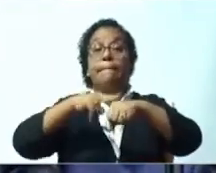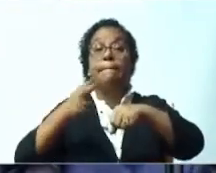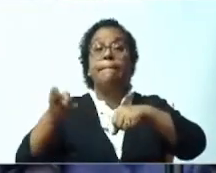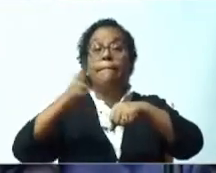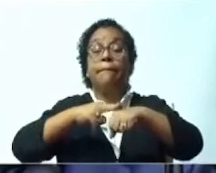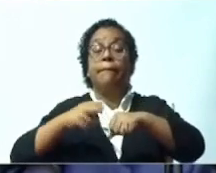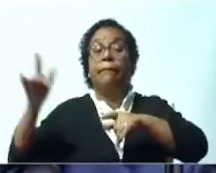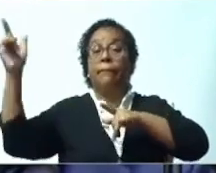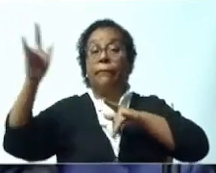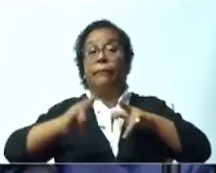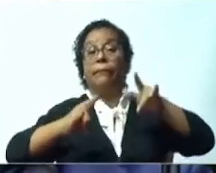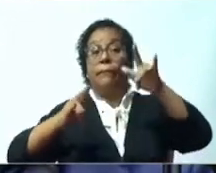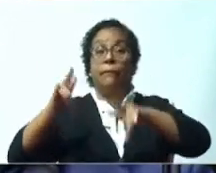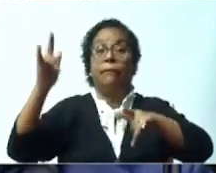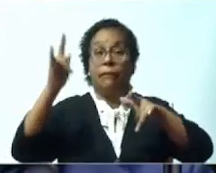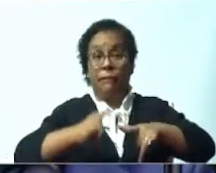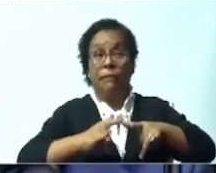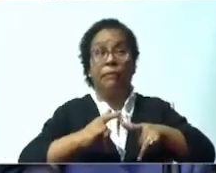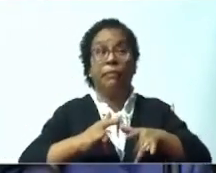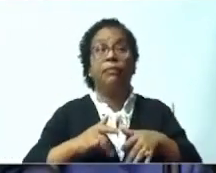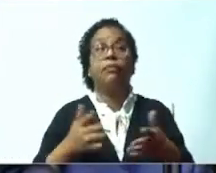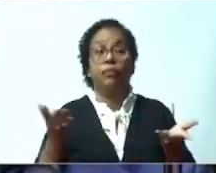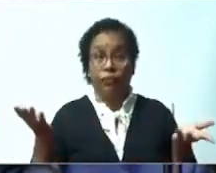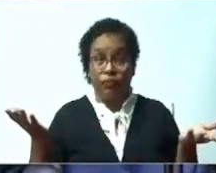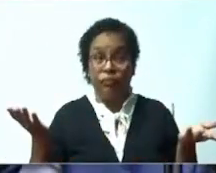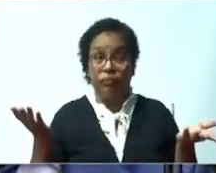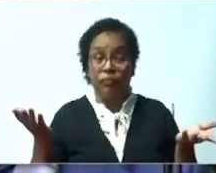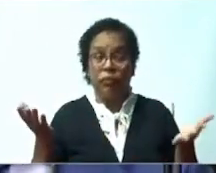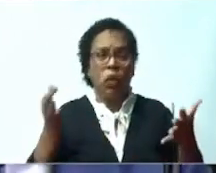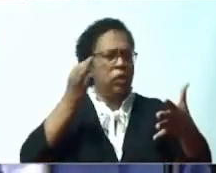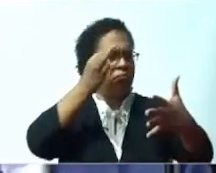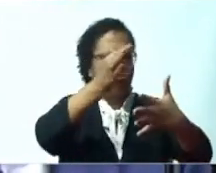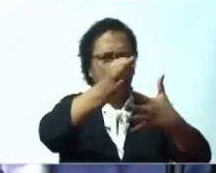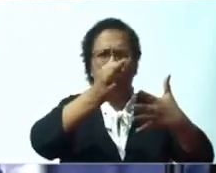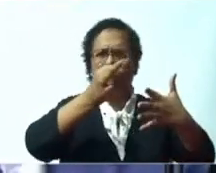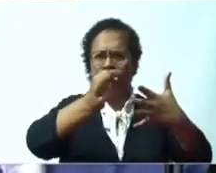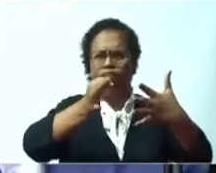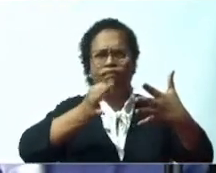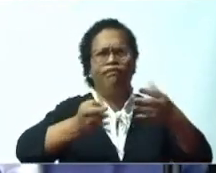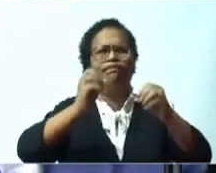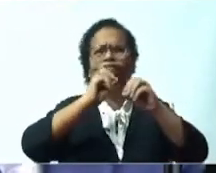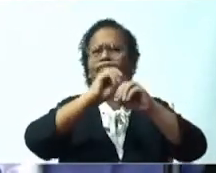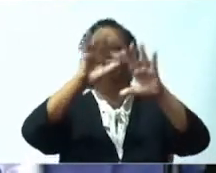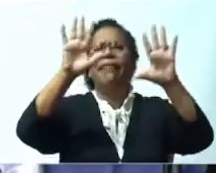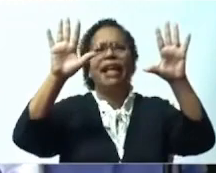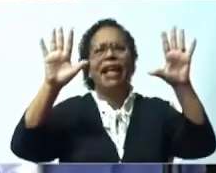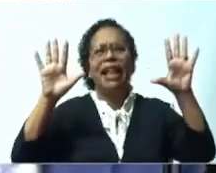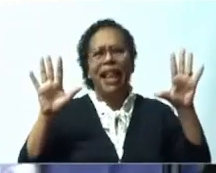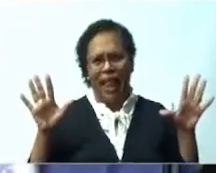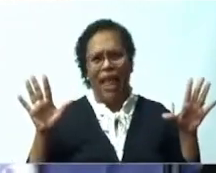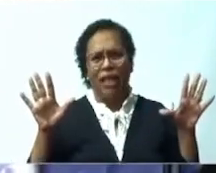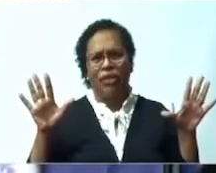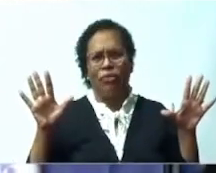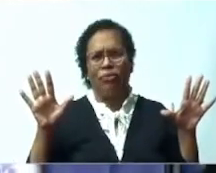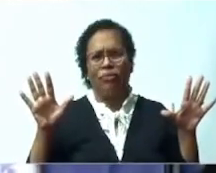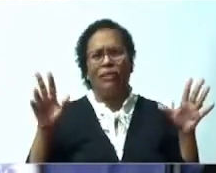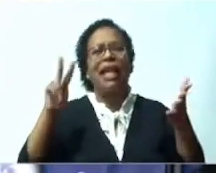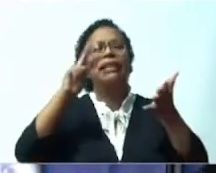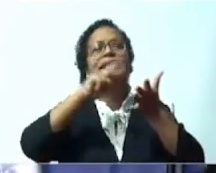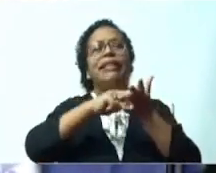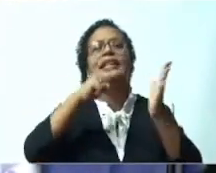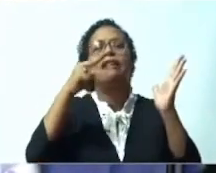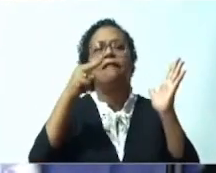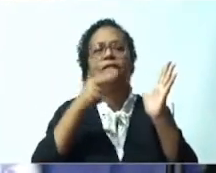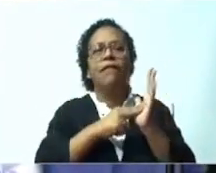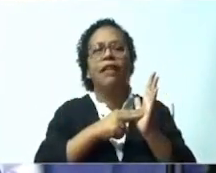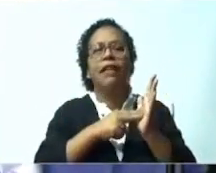Si seguimos esclareciendo cada uno de los temas establecidos aquí, vamos a ver que el contrato, en